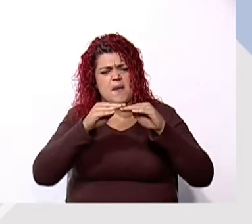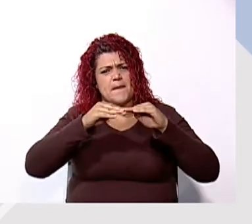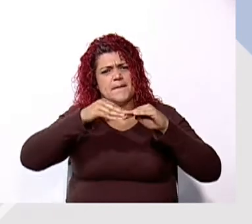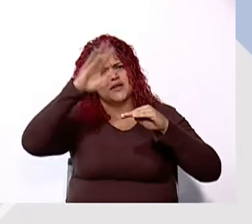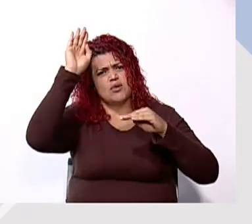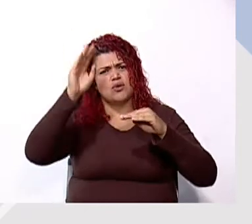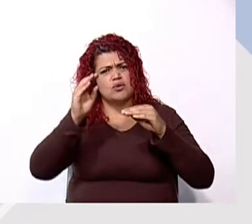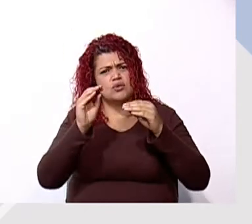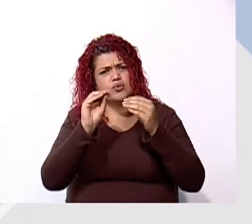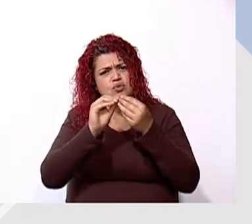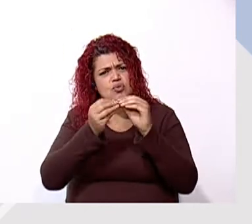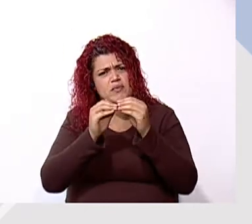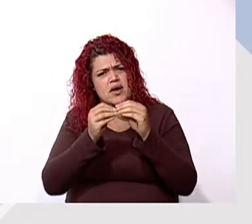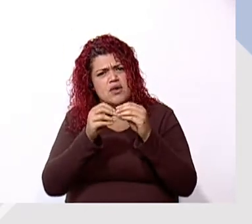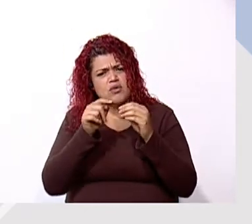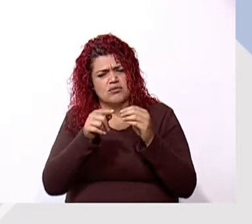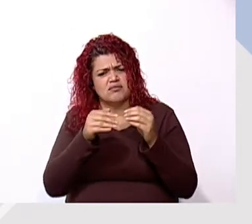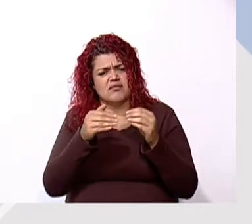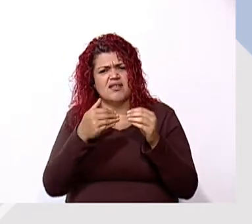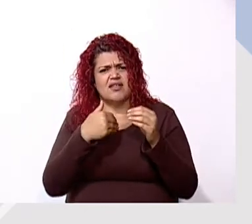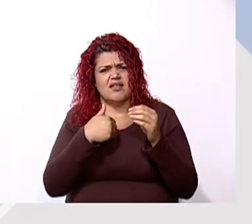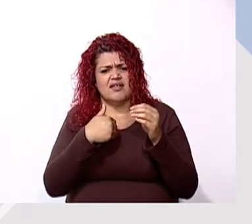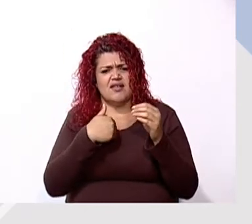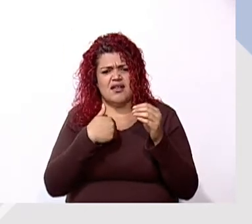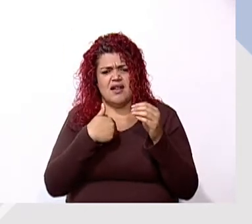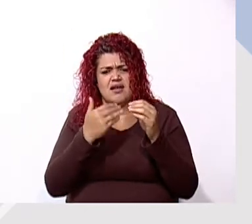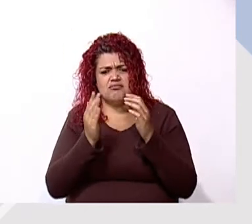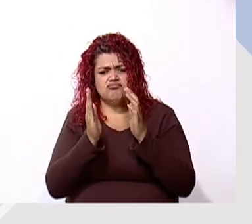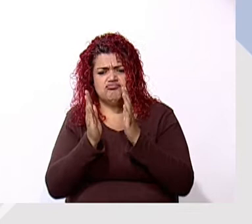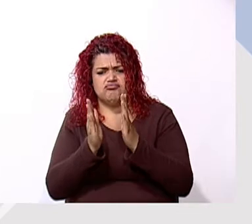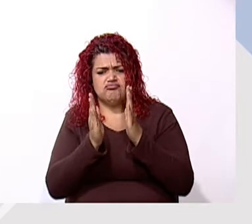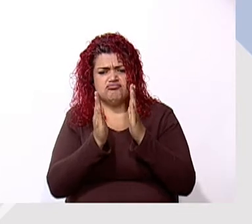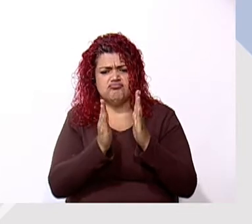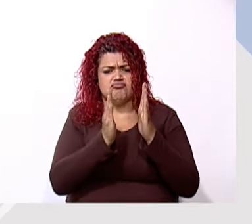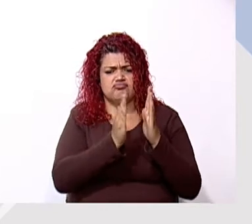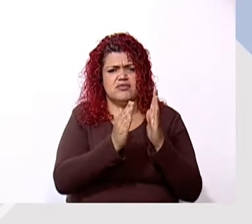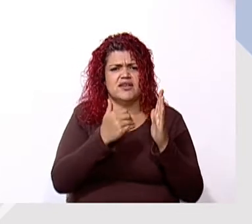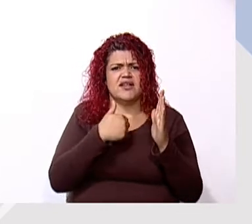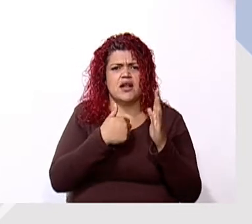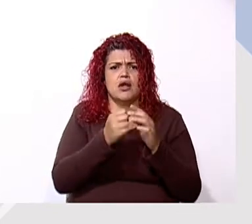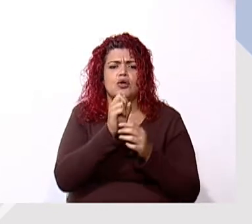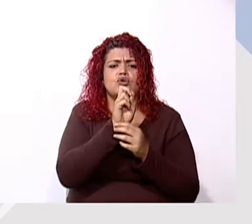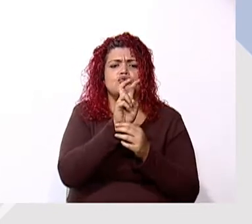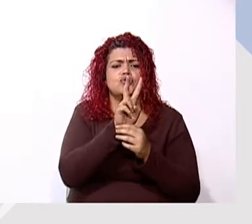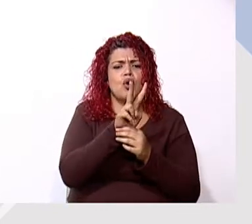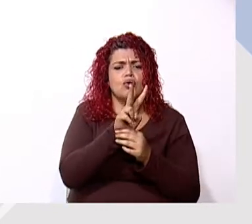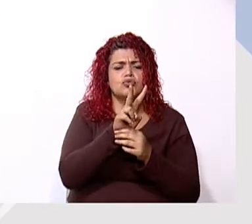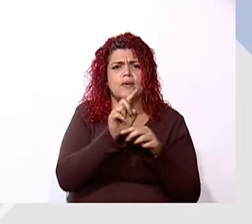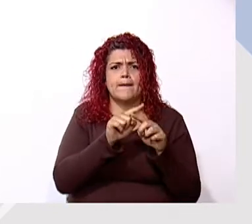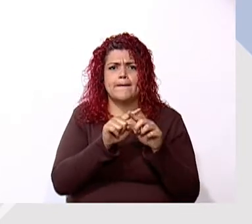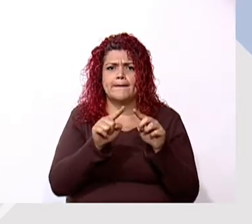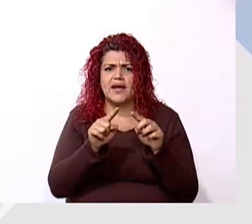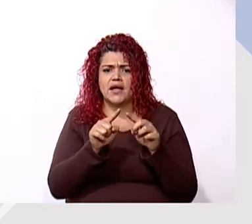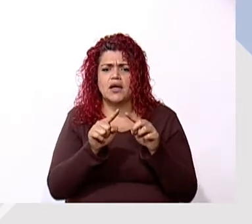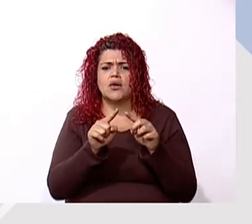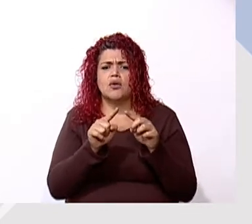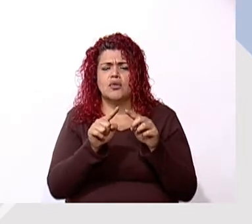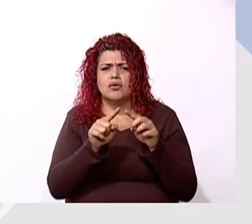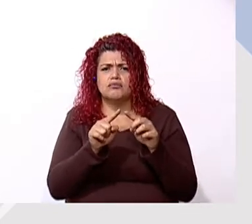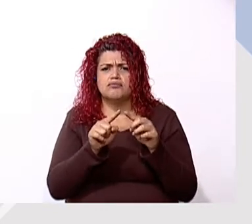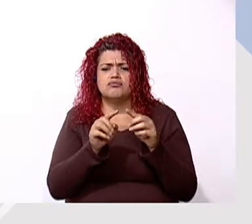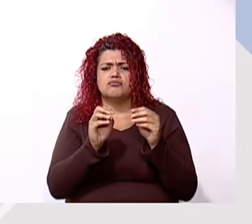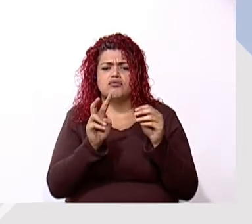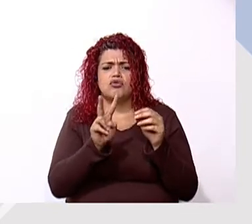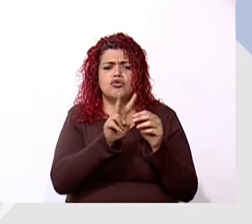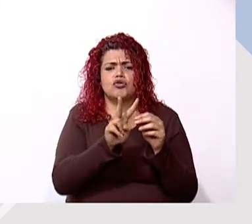número cuyo valor posicional tiene el dígito 2, pero que tenga su valor